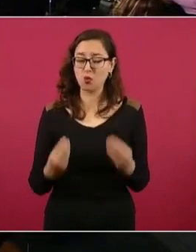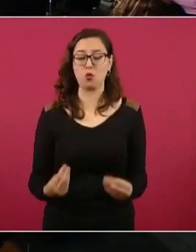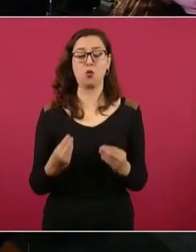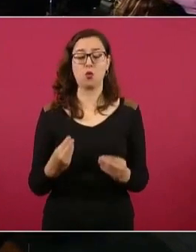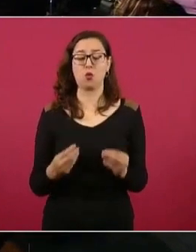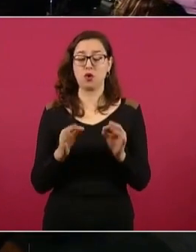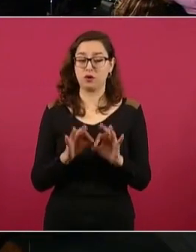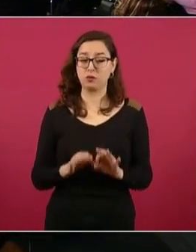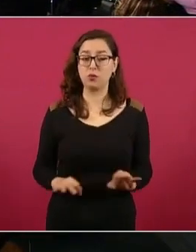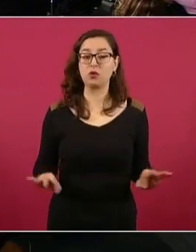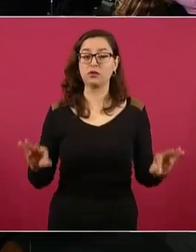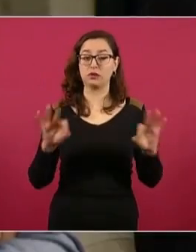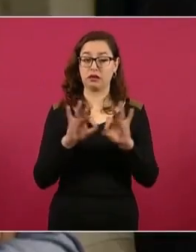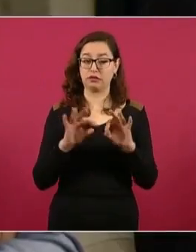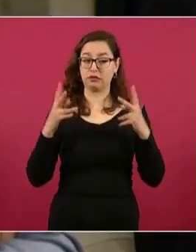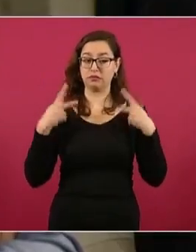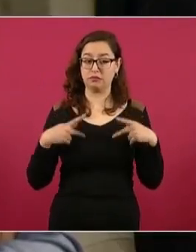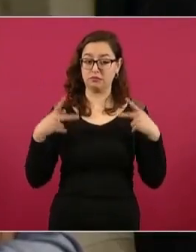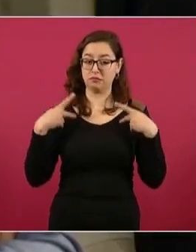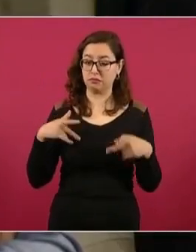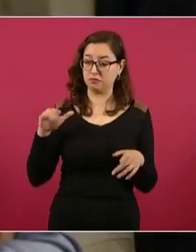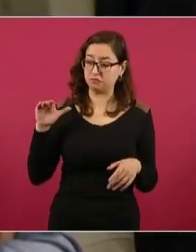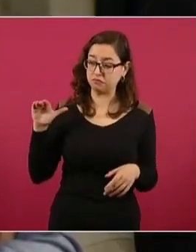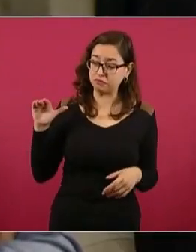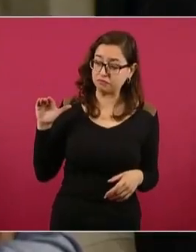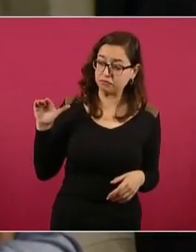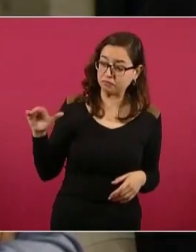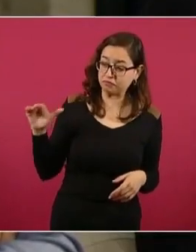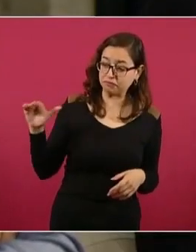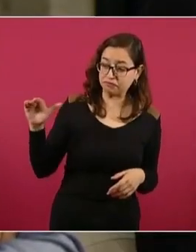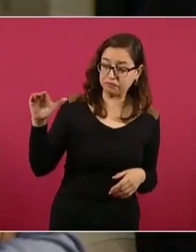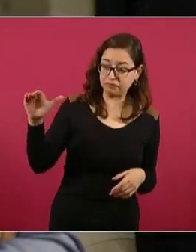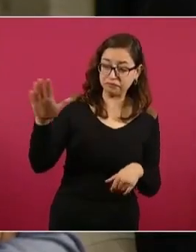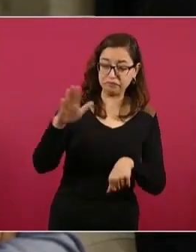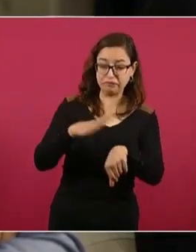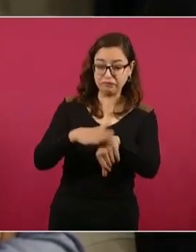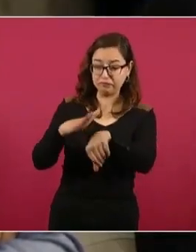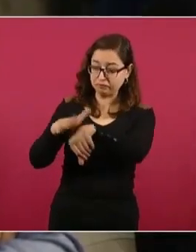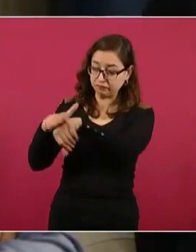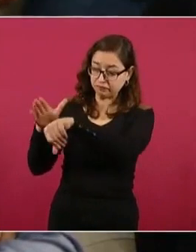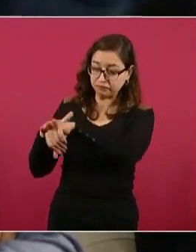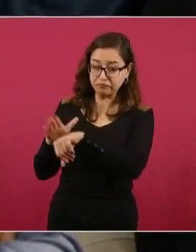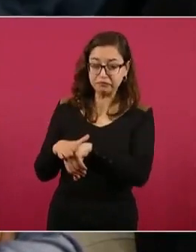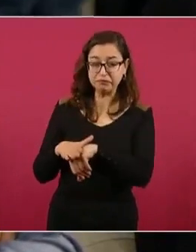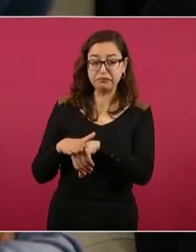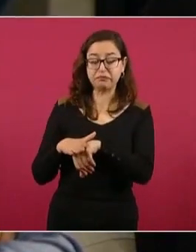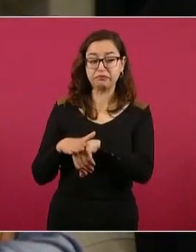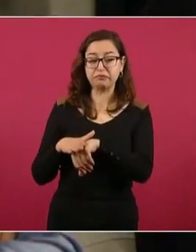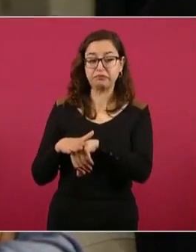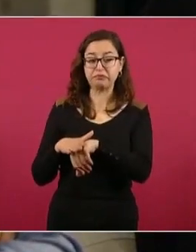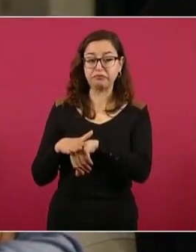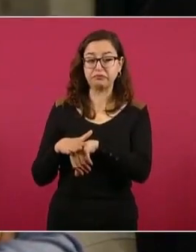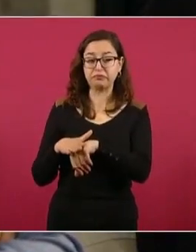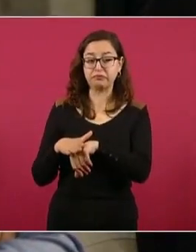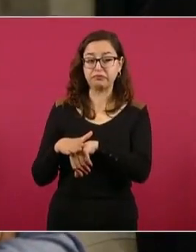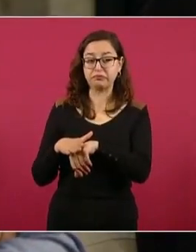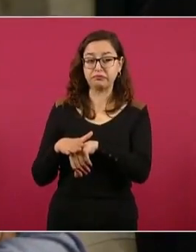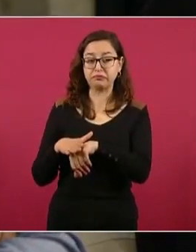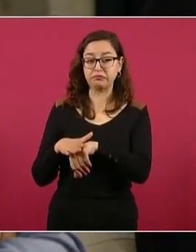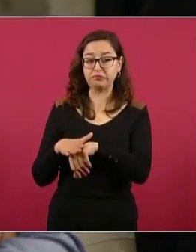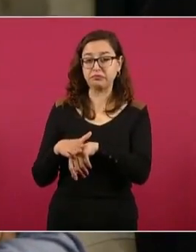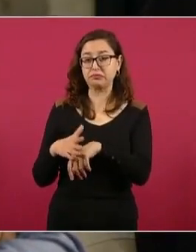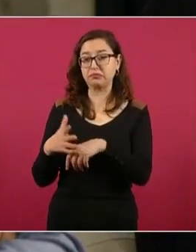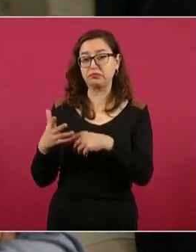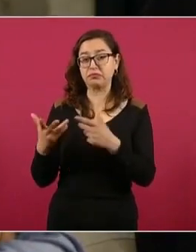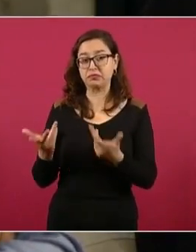población para utilizar en la medida de las posibilidades, lo menos posible, valga la redundancia,